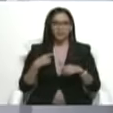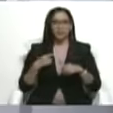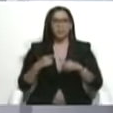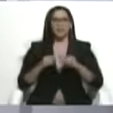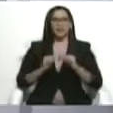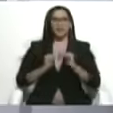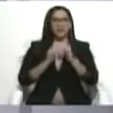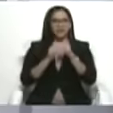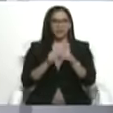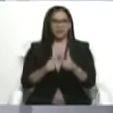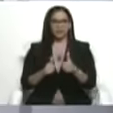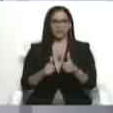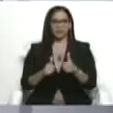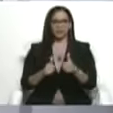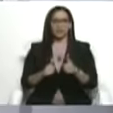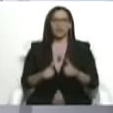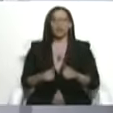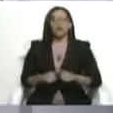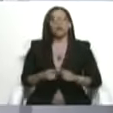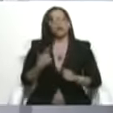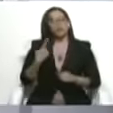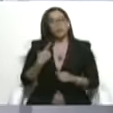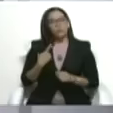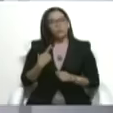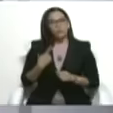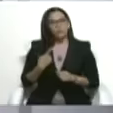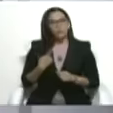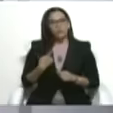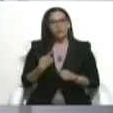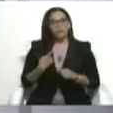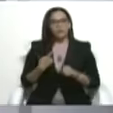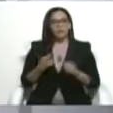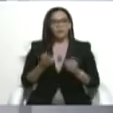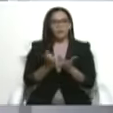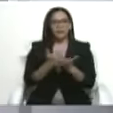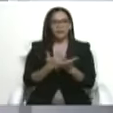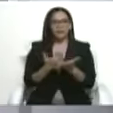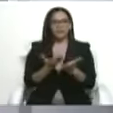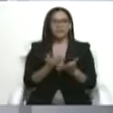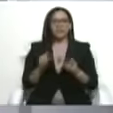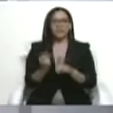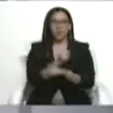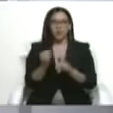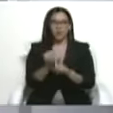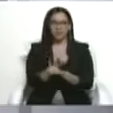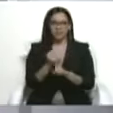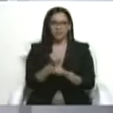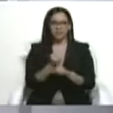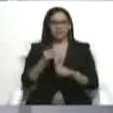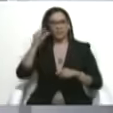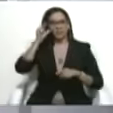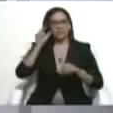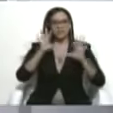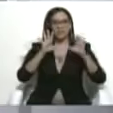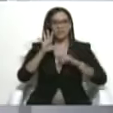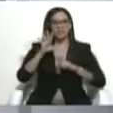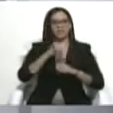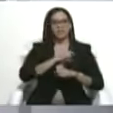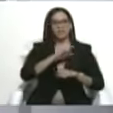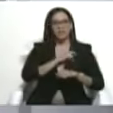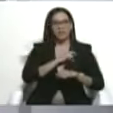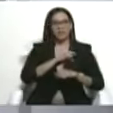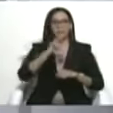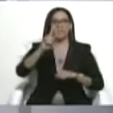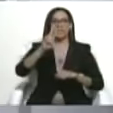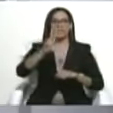arrancar una fase de violencia callejera con las siguientes fechas, 15 de enero, 23